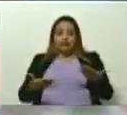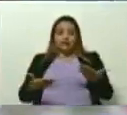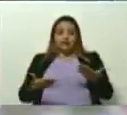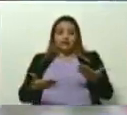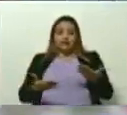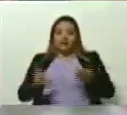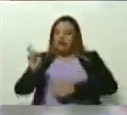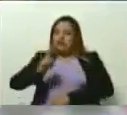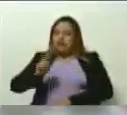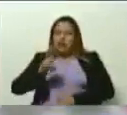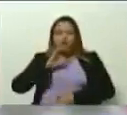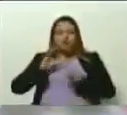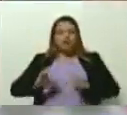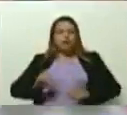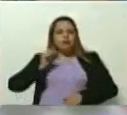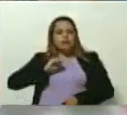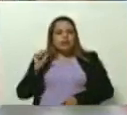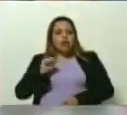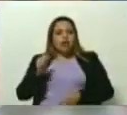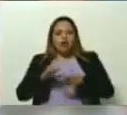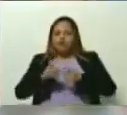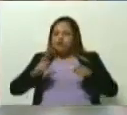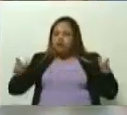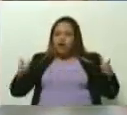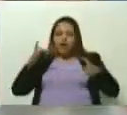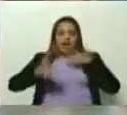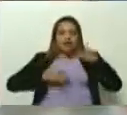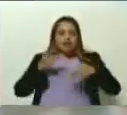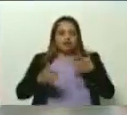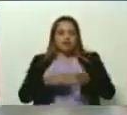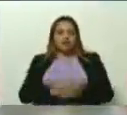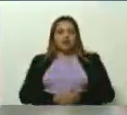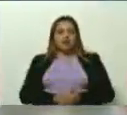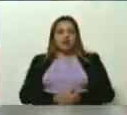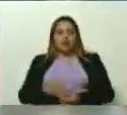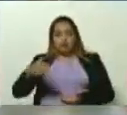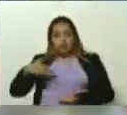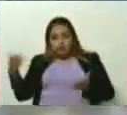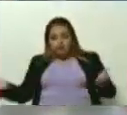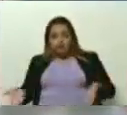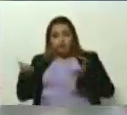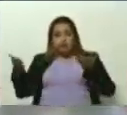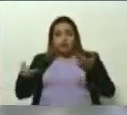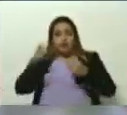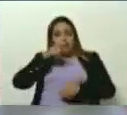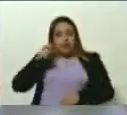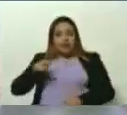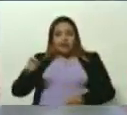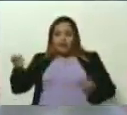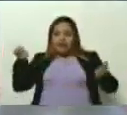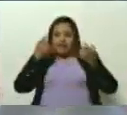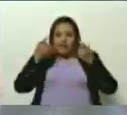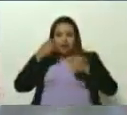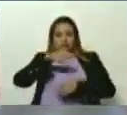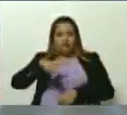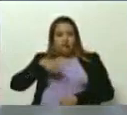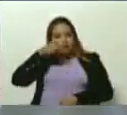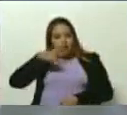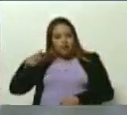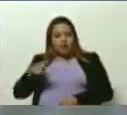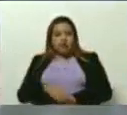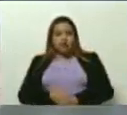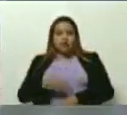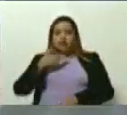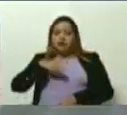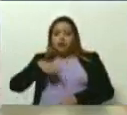cuerpo policial. En fin, hay una gran cantidad de actividades, bueno, para motivar a nuestro pueblo, para enseñar a nuestro pueblo, para que nuestro